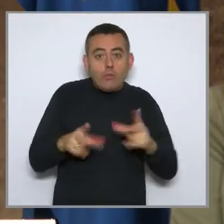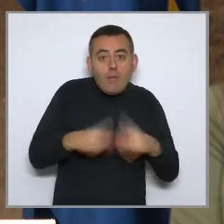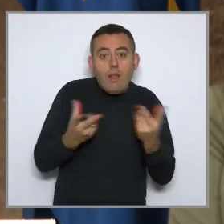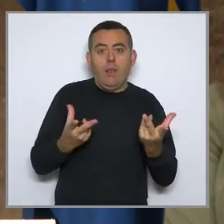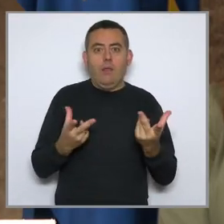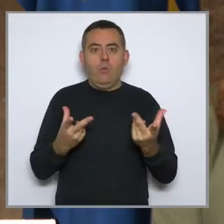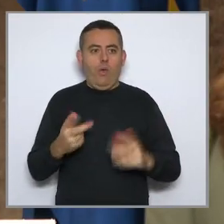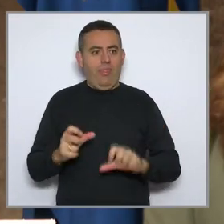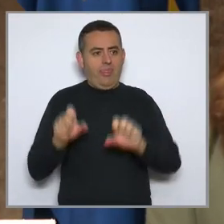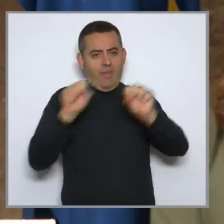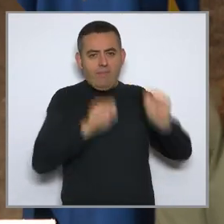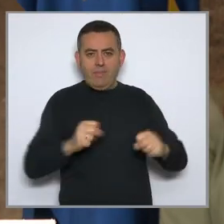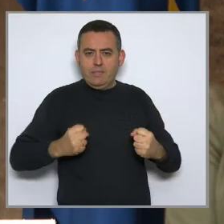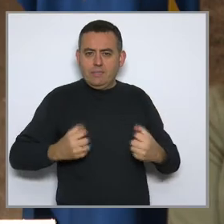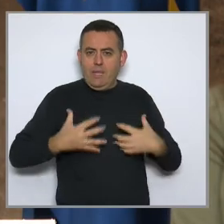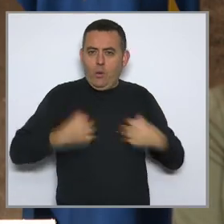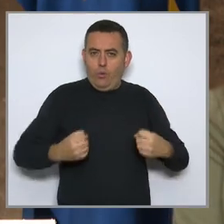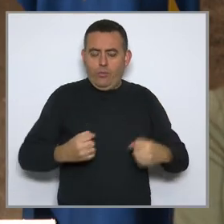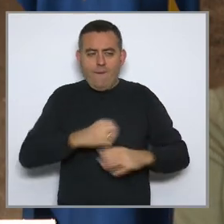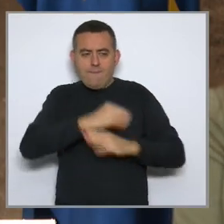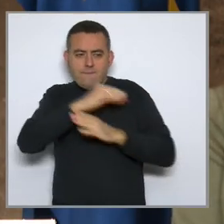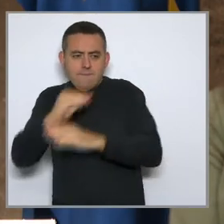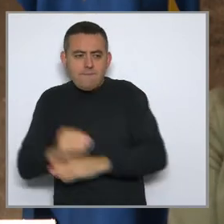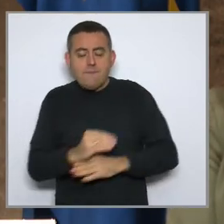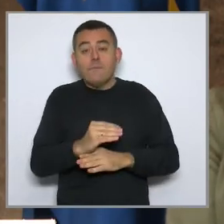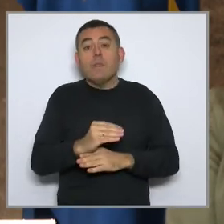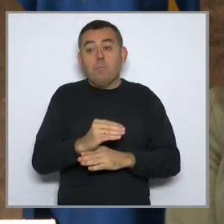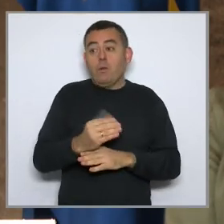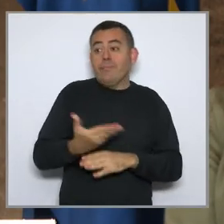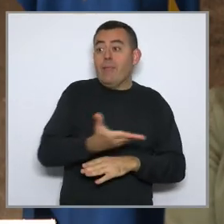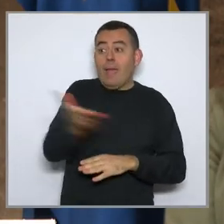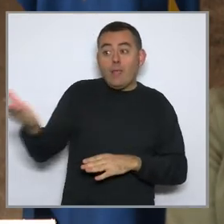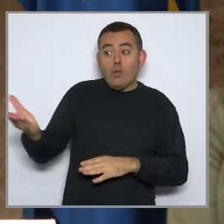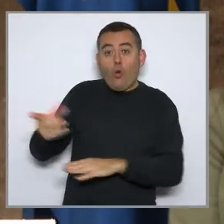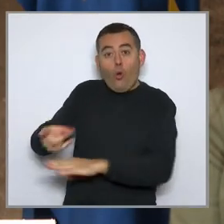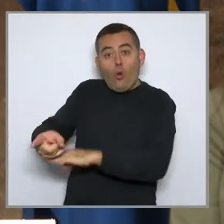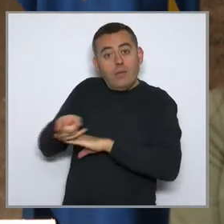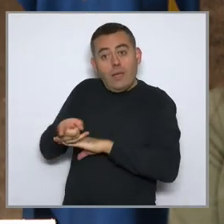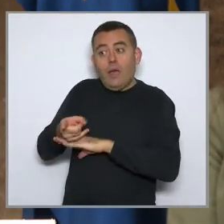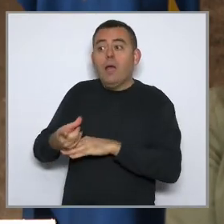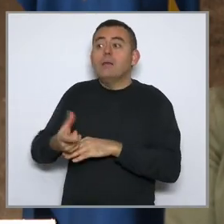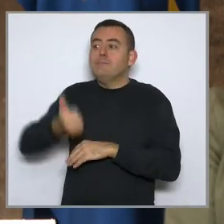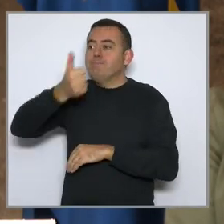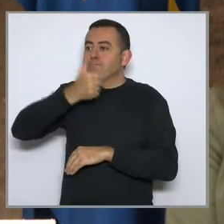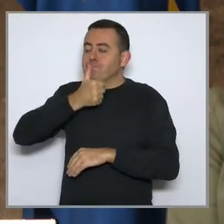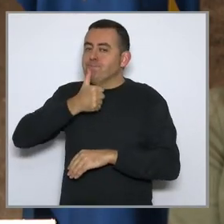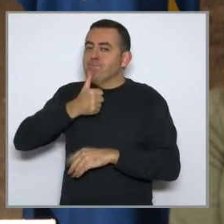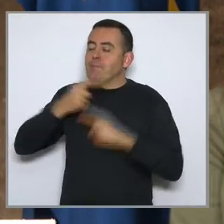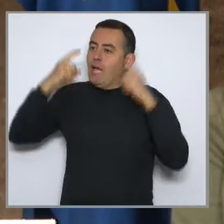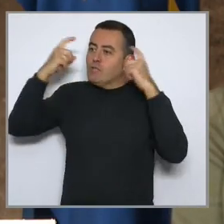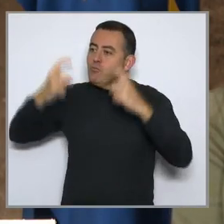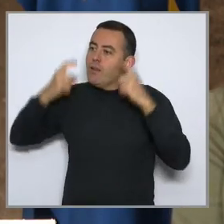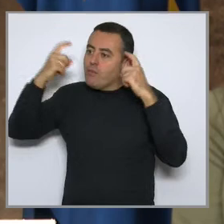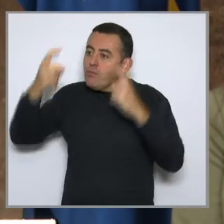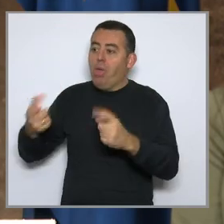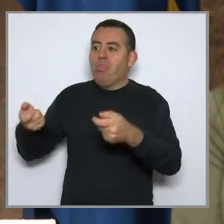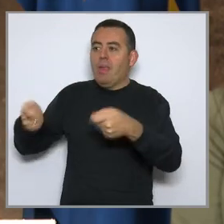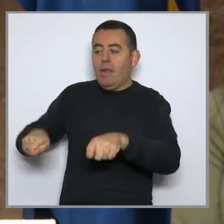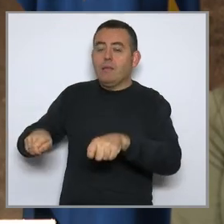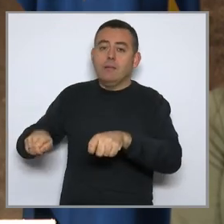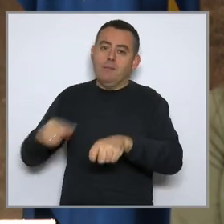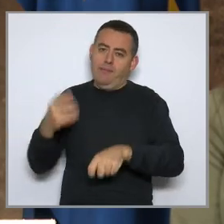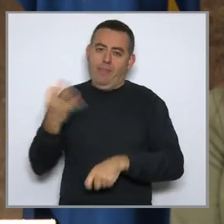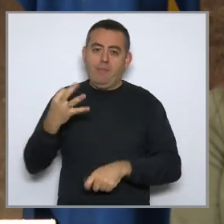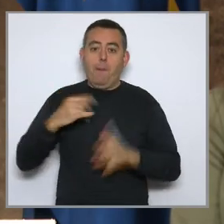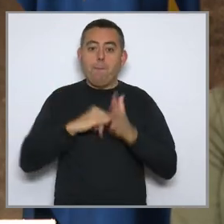para proteger a aquellos a los que les obligamos a hacer ese esfuerzo, y yo creo que eso es lo que se plantea en este plan de choque.